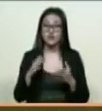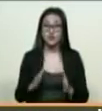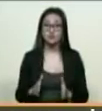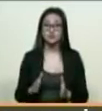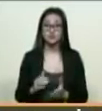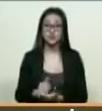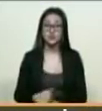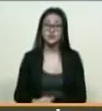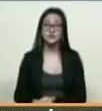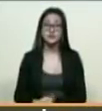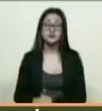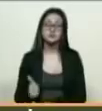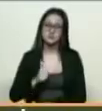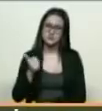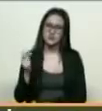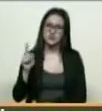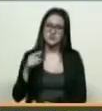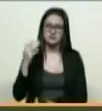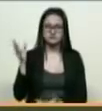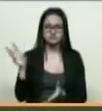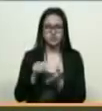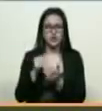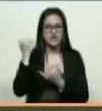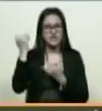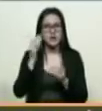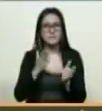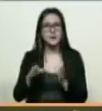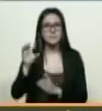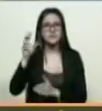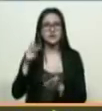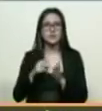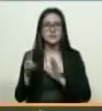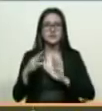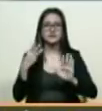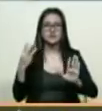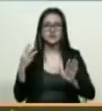aparte aprovechando para que den sus ideas en el Plan de la Patria 2018-2025.